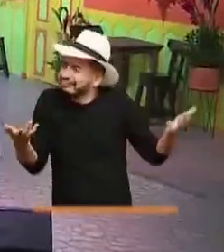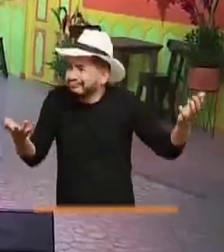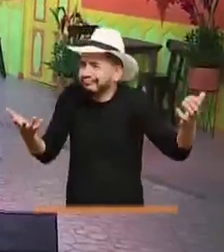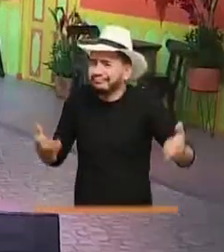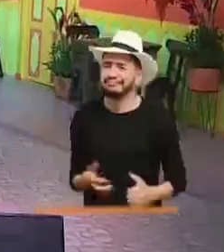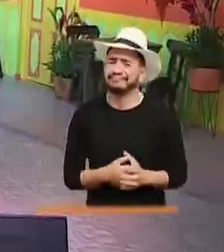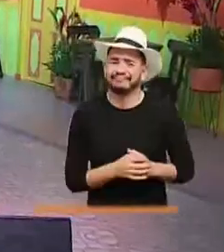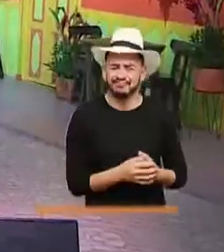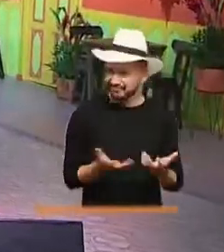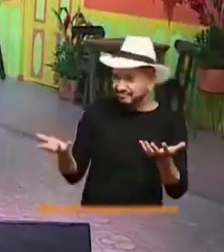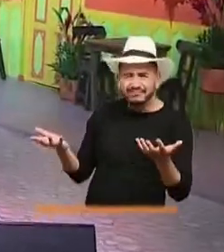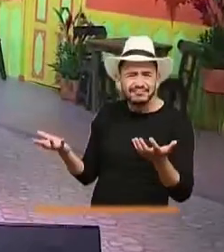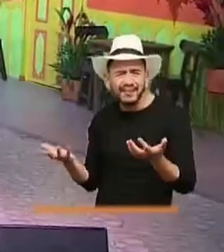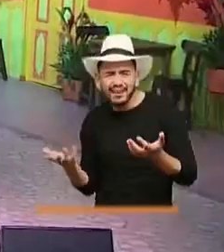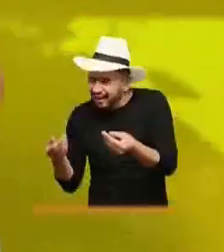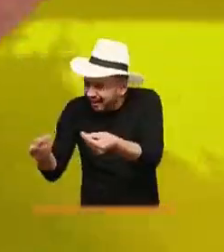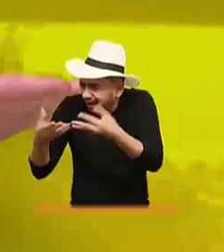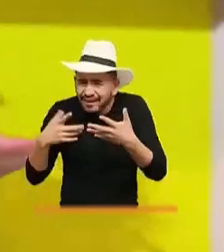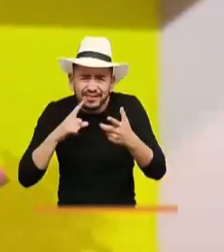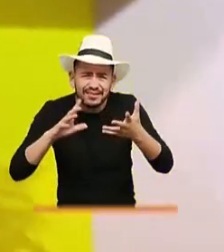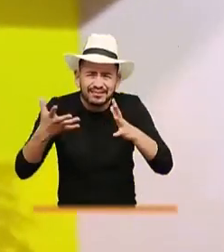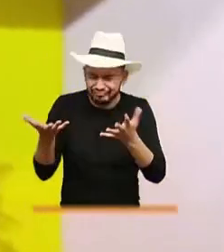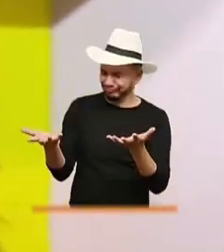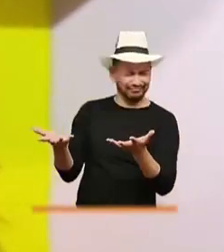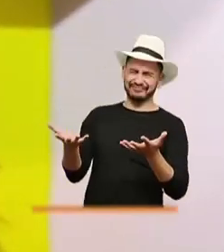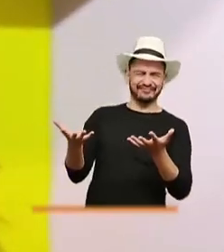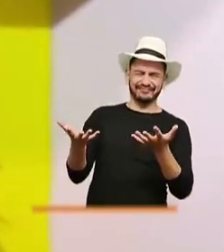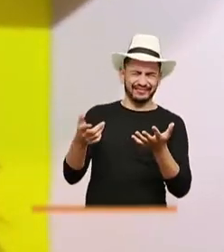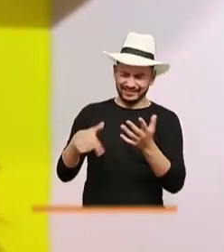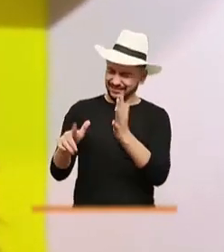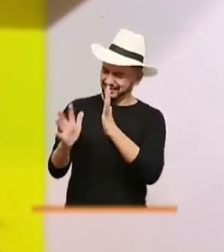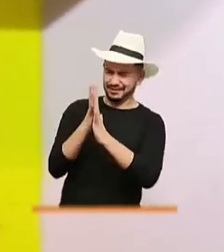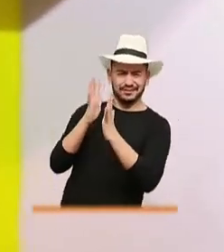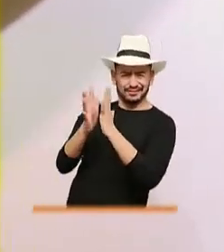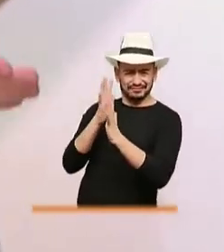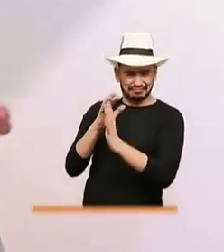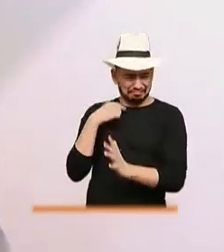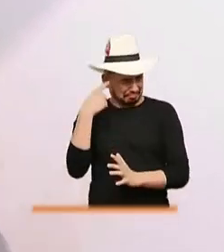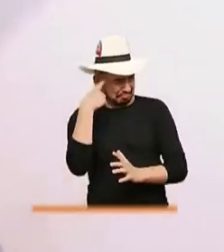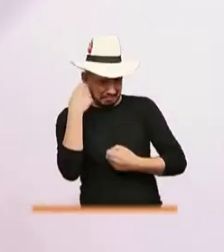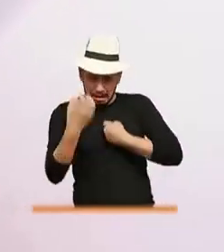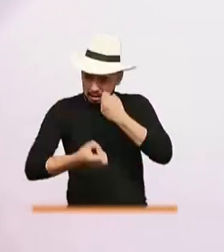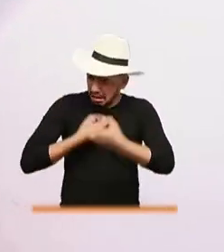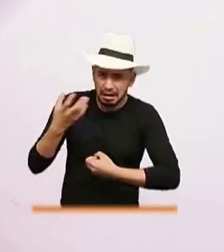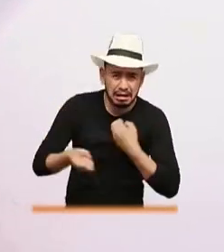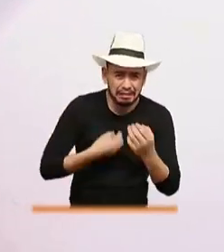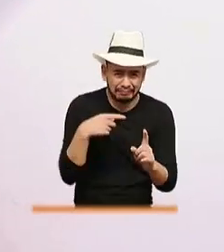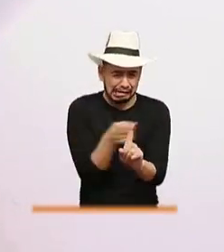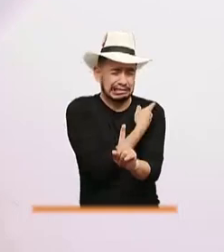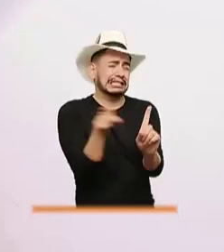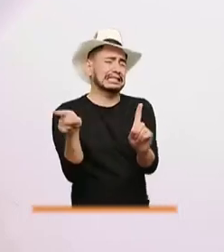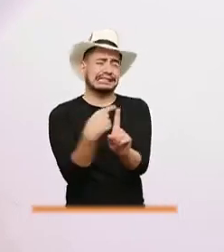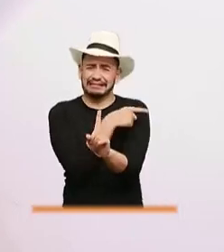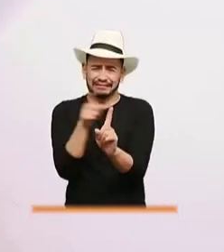Quiere que entienda su idea, es mejor si se concentra, pues esa trova tan